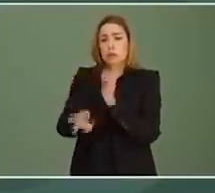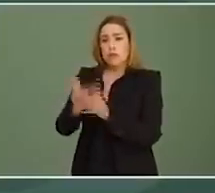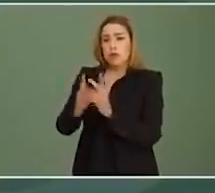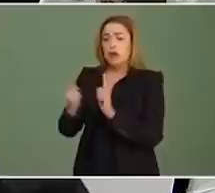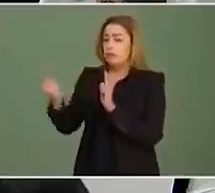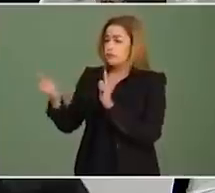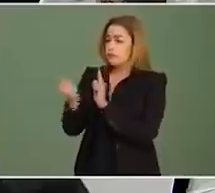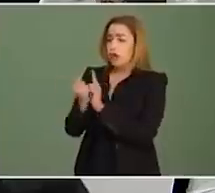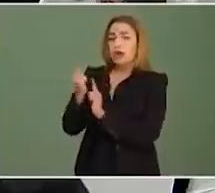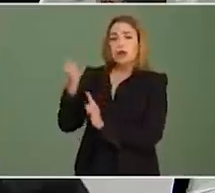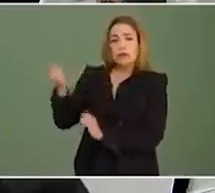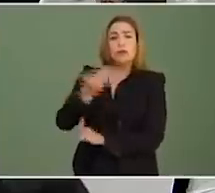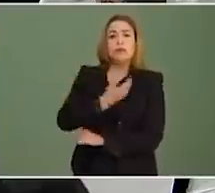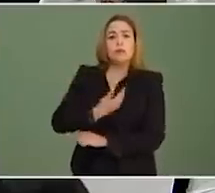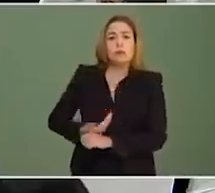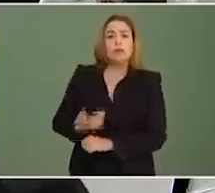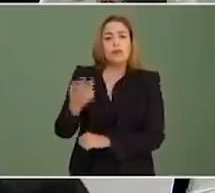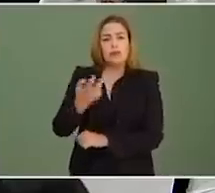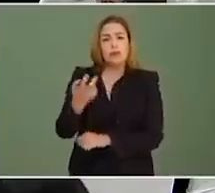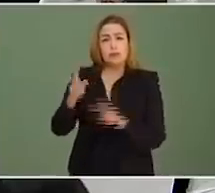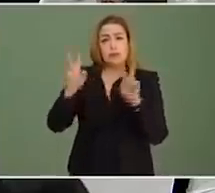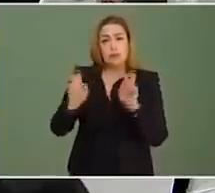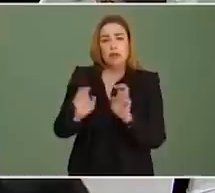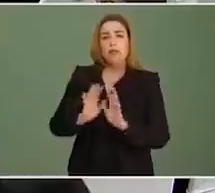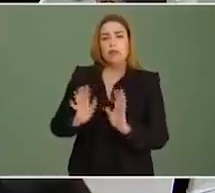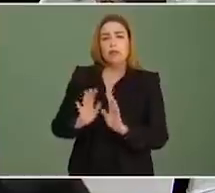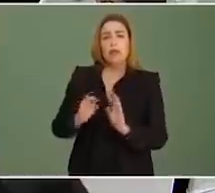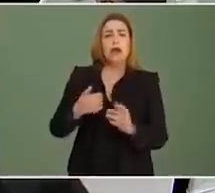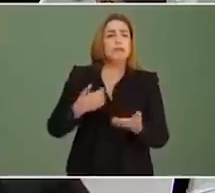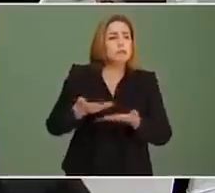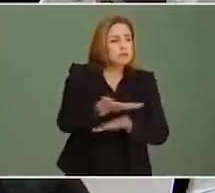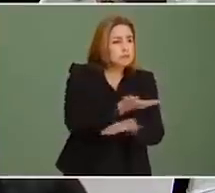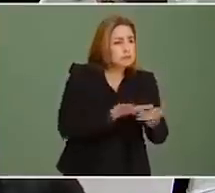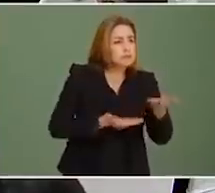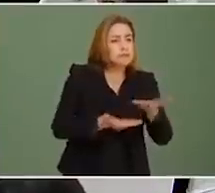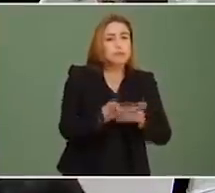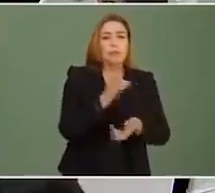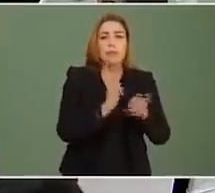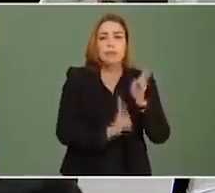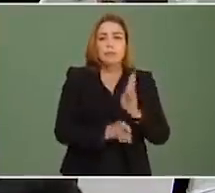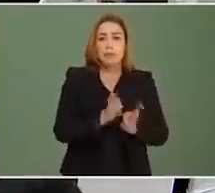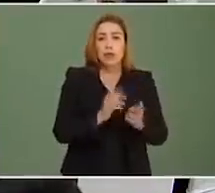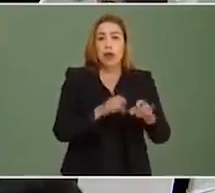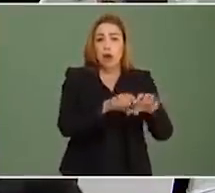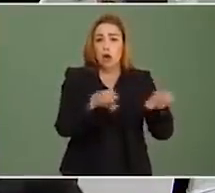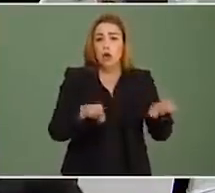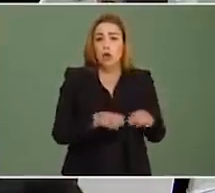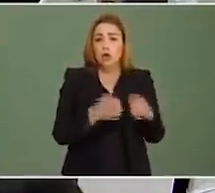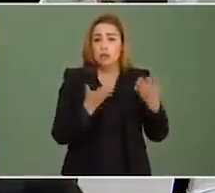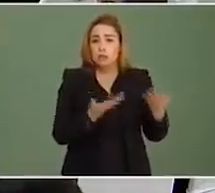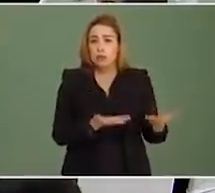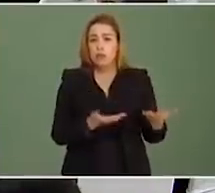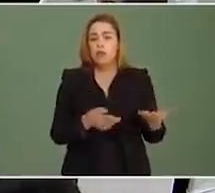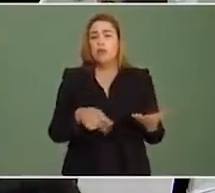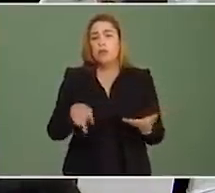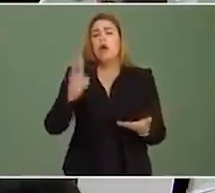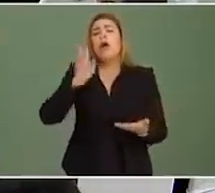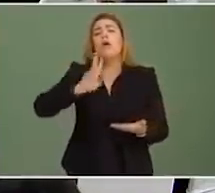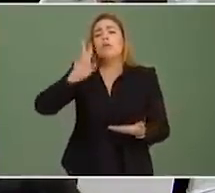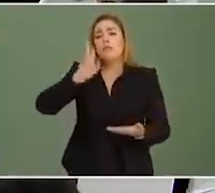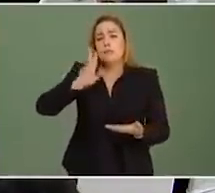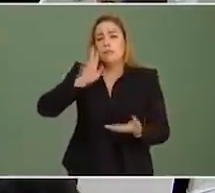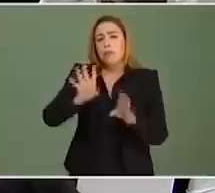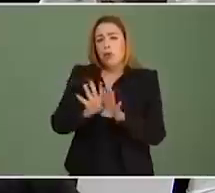personal pero sí lo he estado platicando con su equipo vamos a buscar una manera de conciliar los intereses y